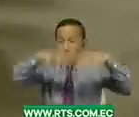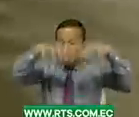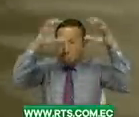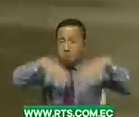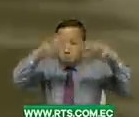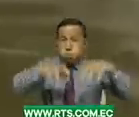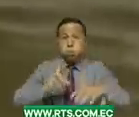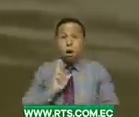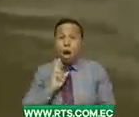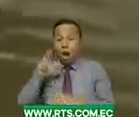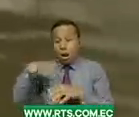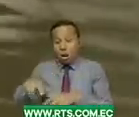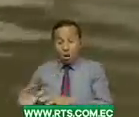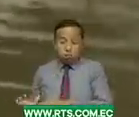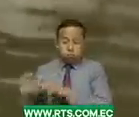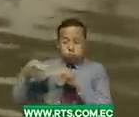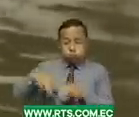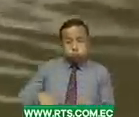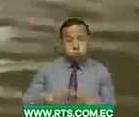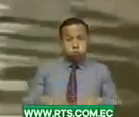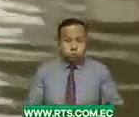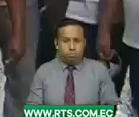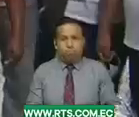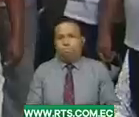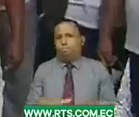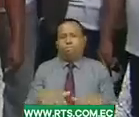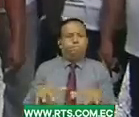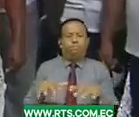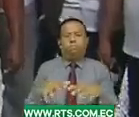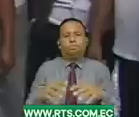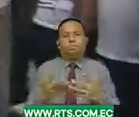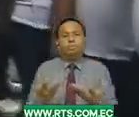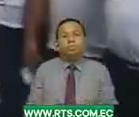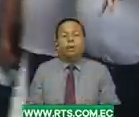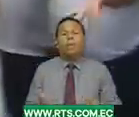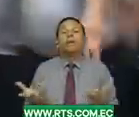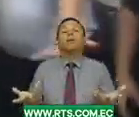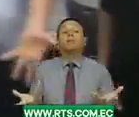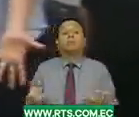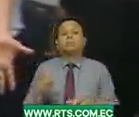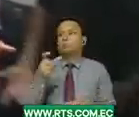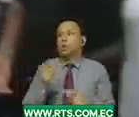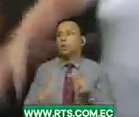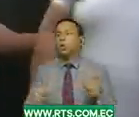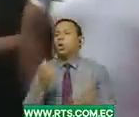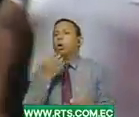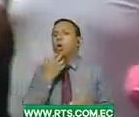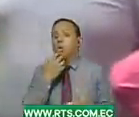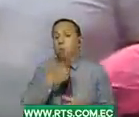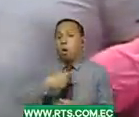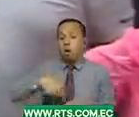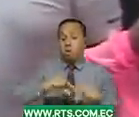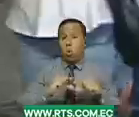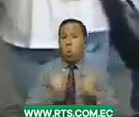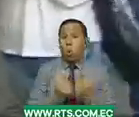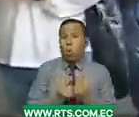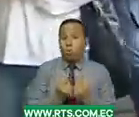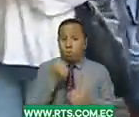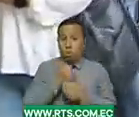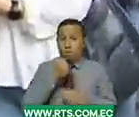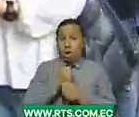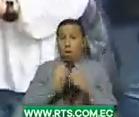marea, desbordamientos e inundaciones. Ellos, sin embargo, no dieron marcha atrás. Al mediodía